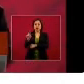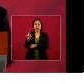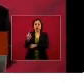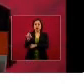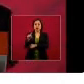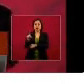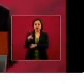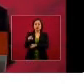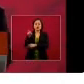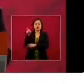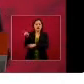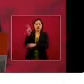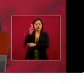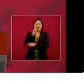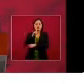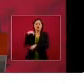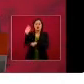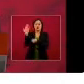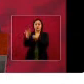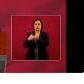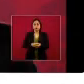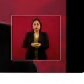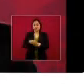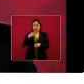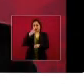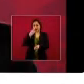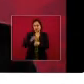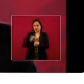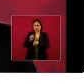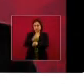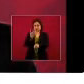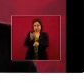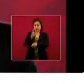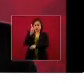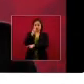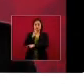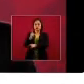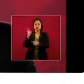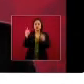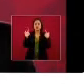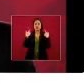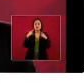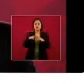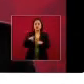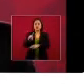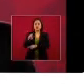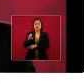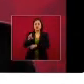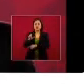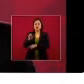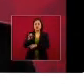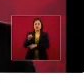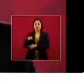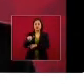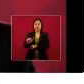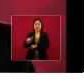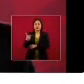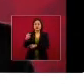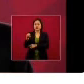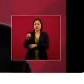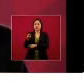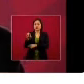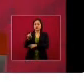pero bueno como un hospital en texcoco pero ya también por parte de esta situación